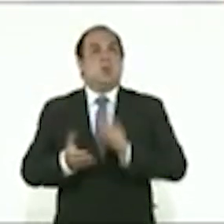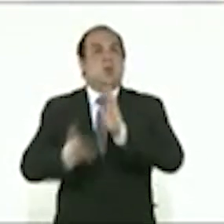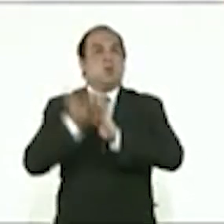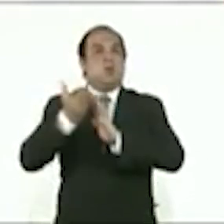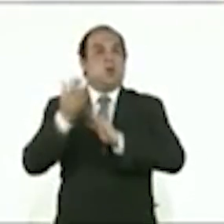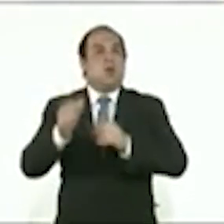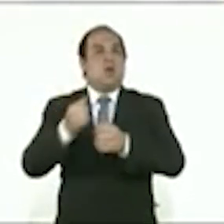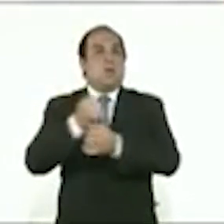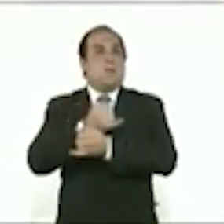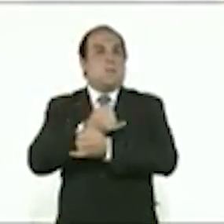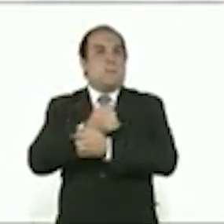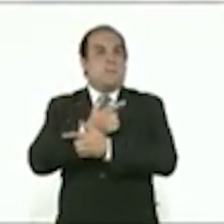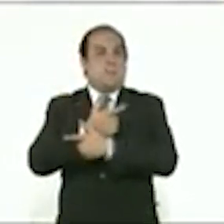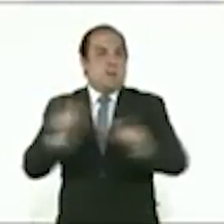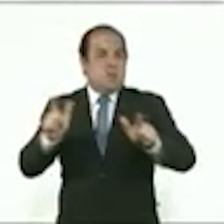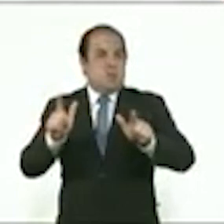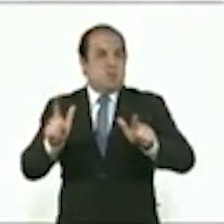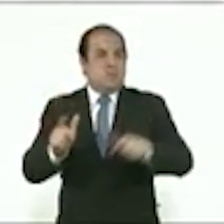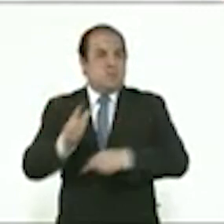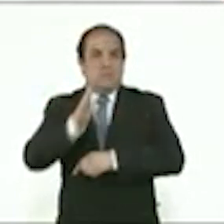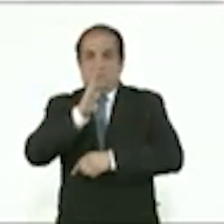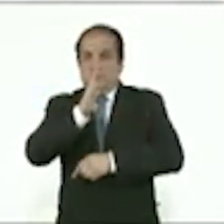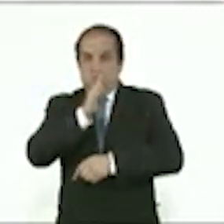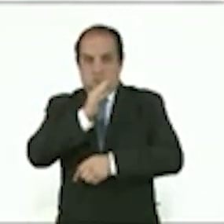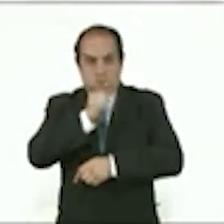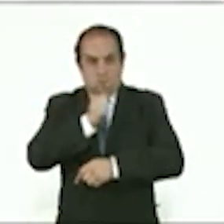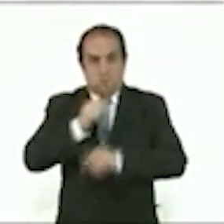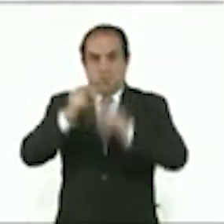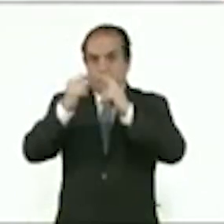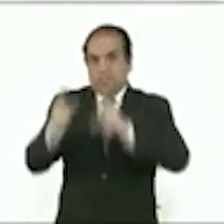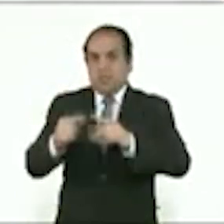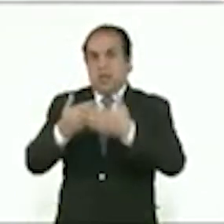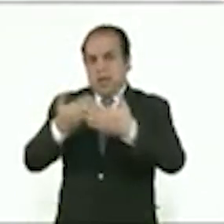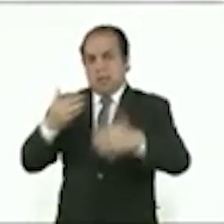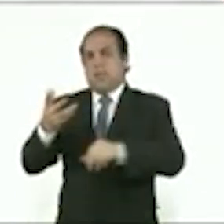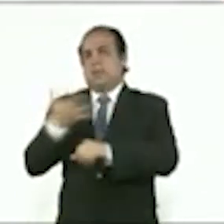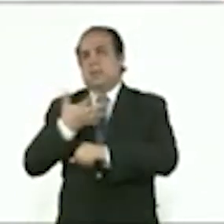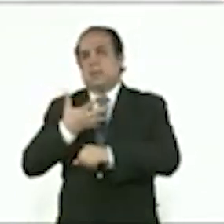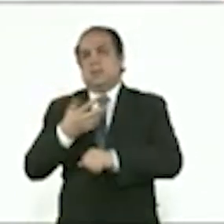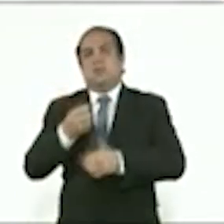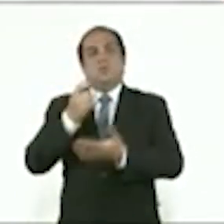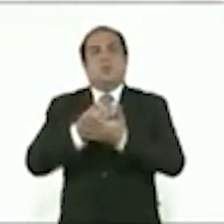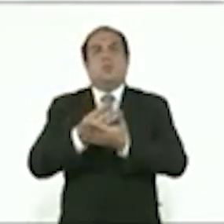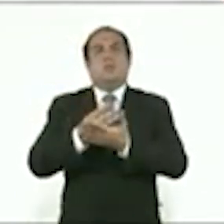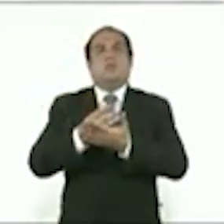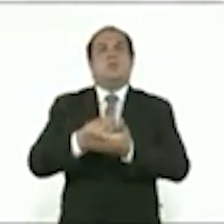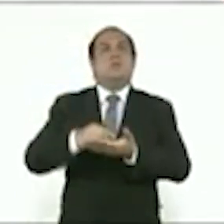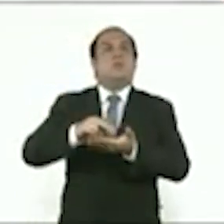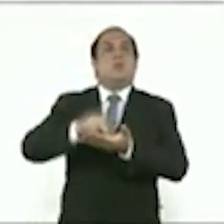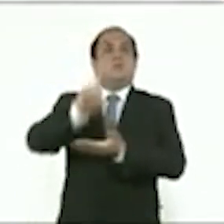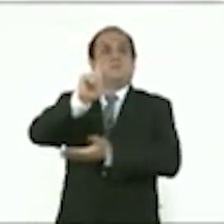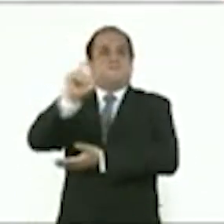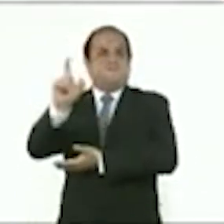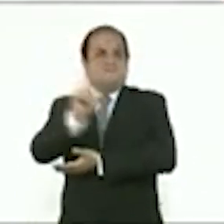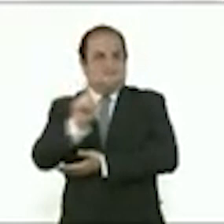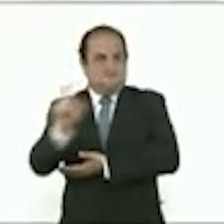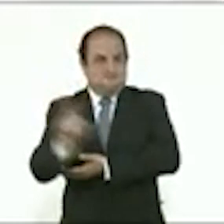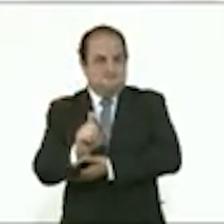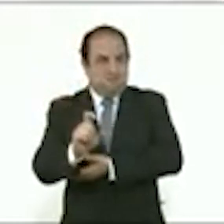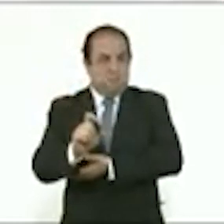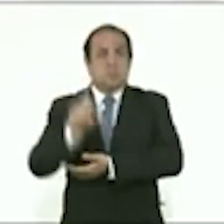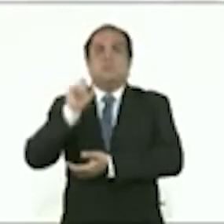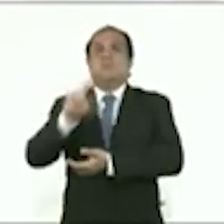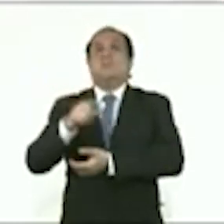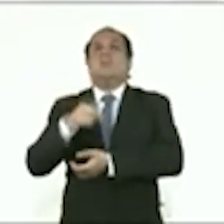podemos pues permitir que lo rompan, porque ya ha ocurrido, no solamente es una cosa de pintar, sino de